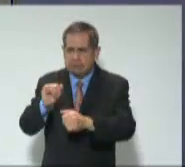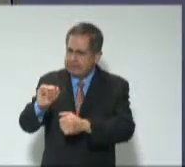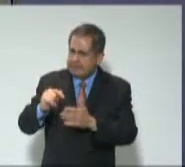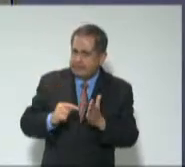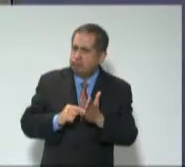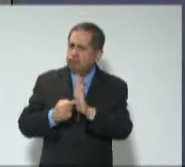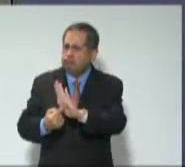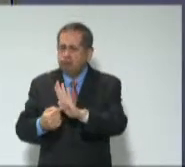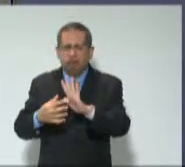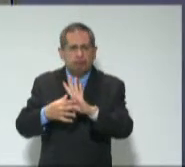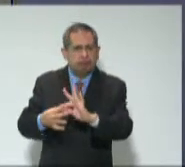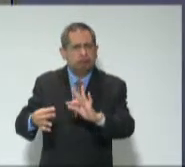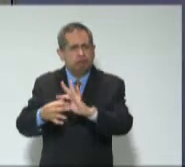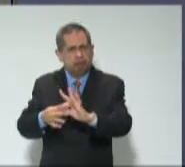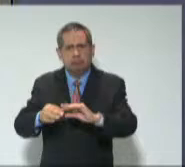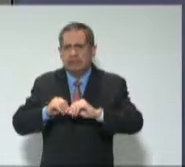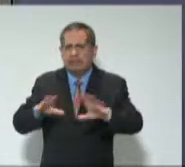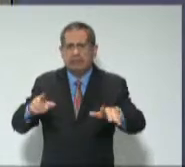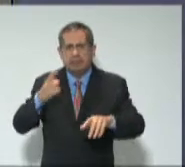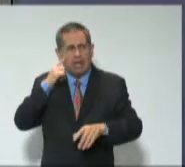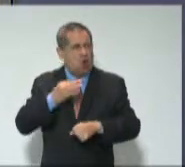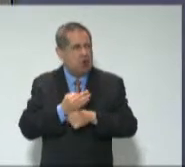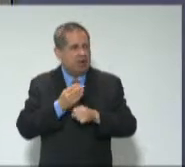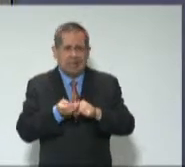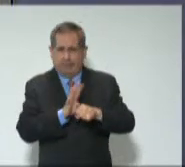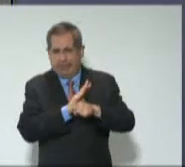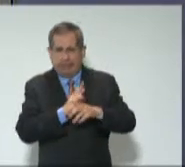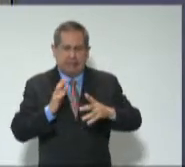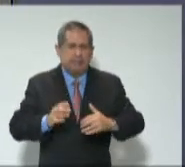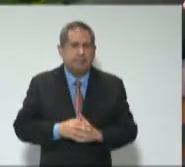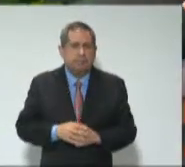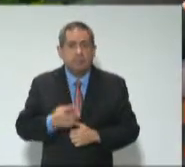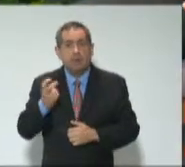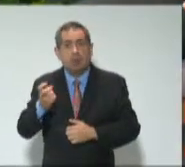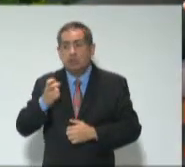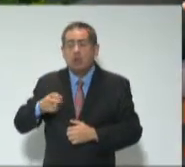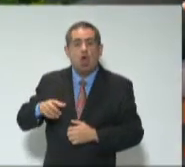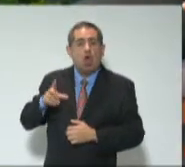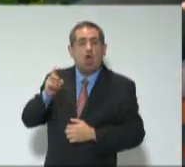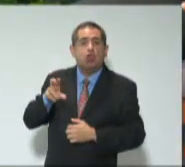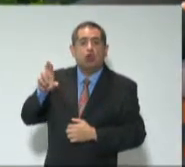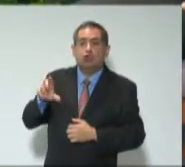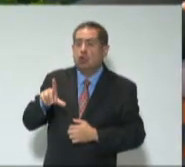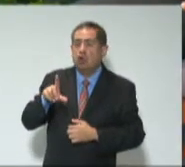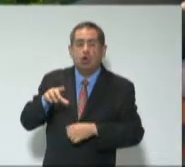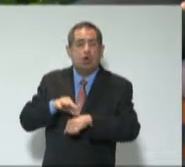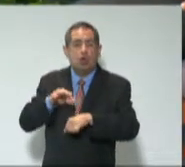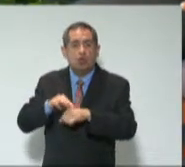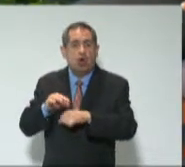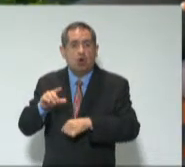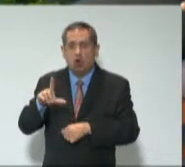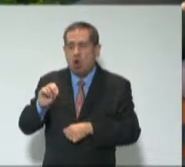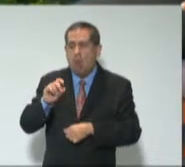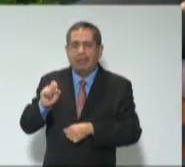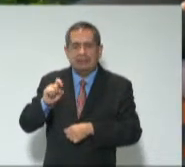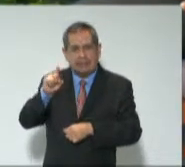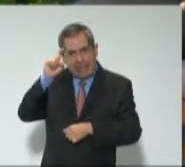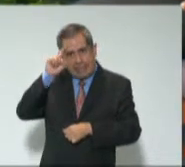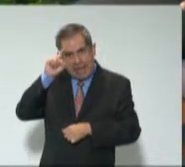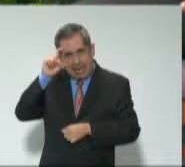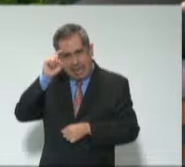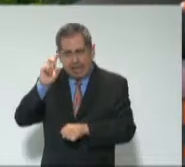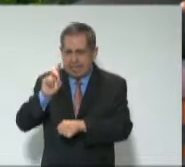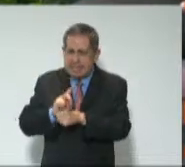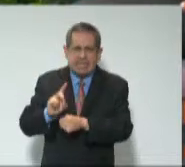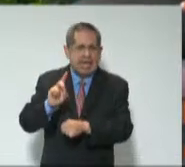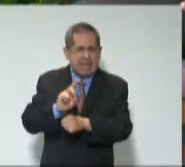en todo momento ante la pandemia por eso el doctor López gatel se presenta día a día dando